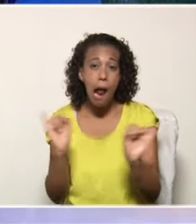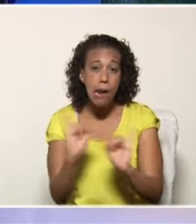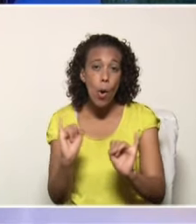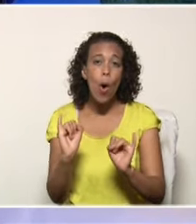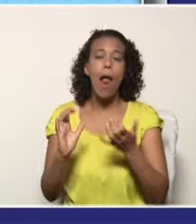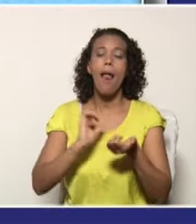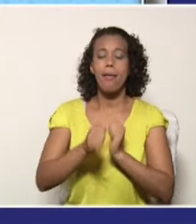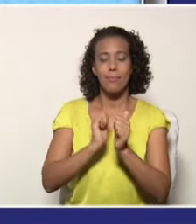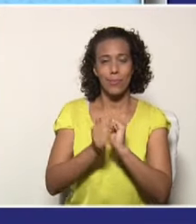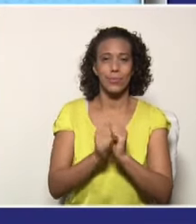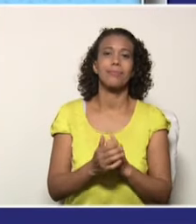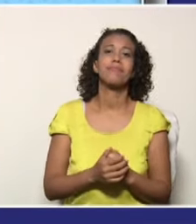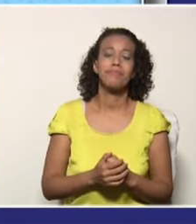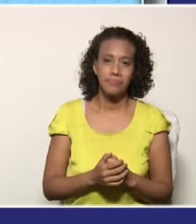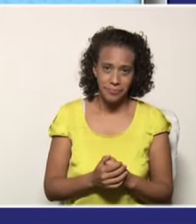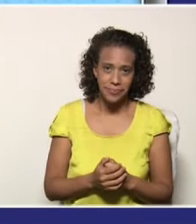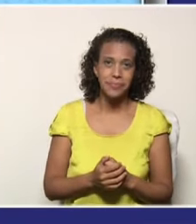después del ejercicio.